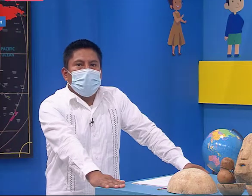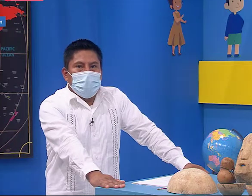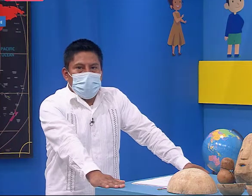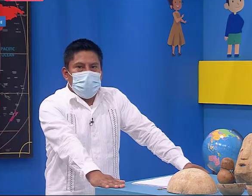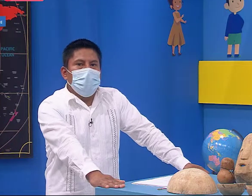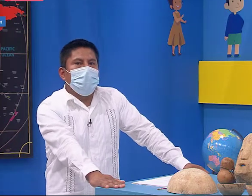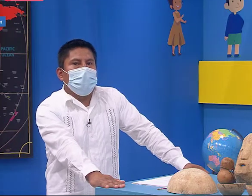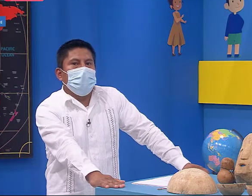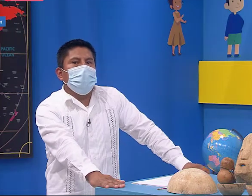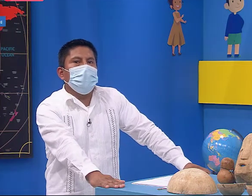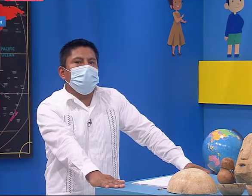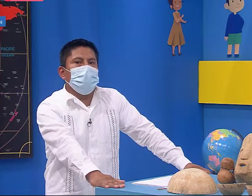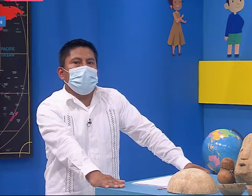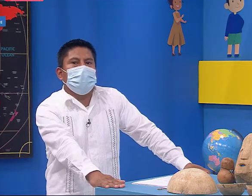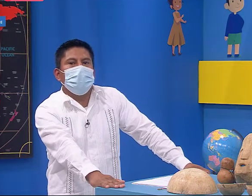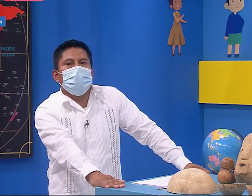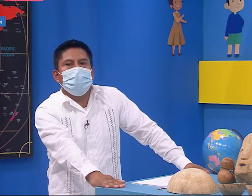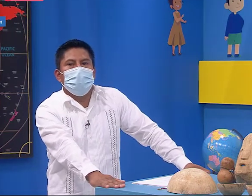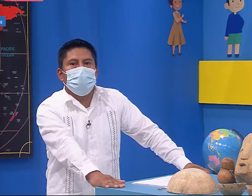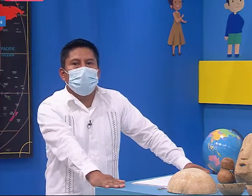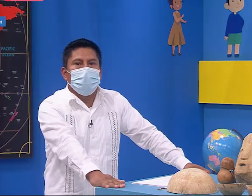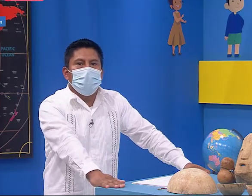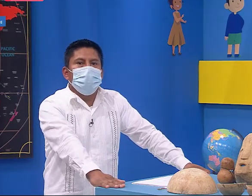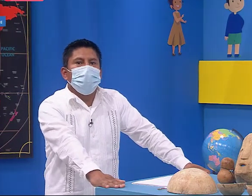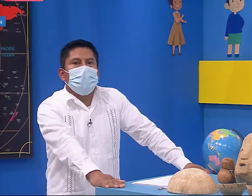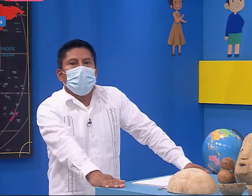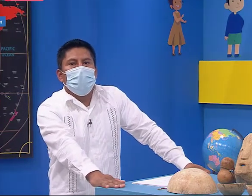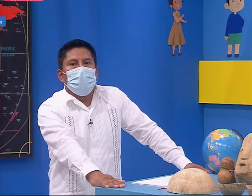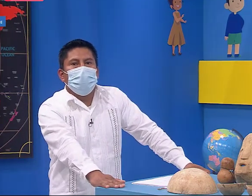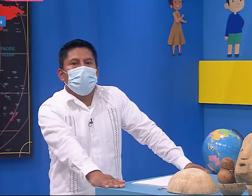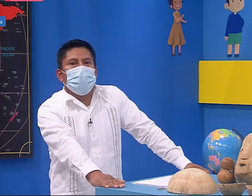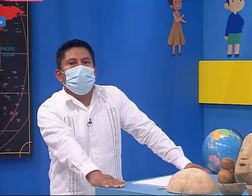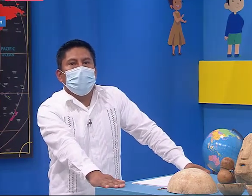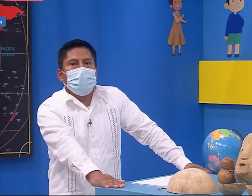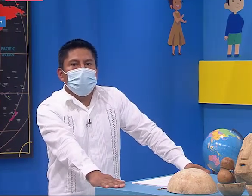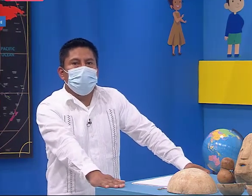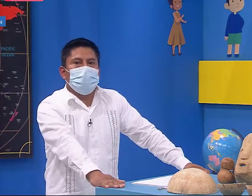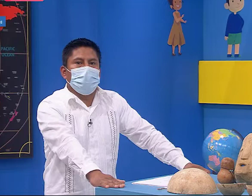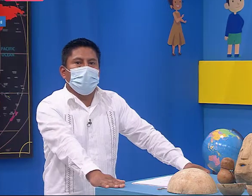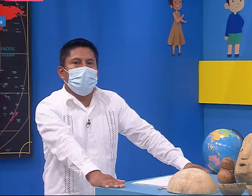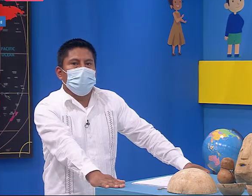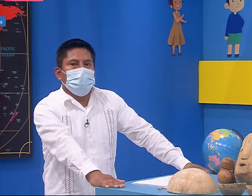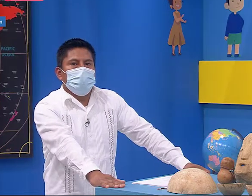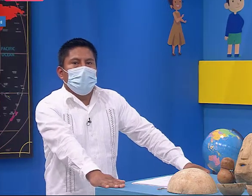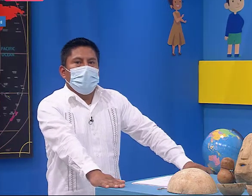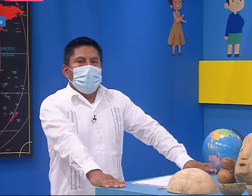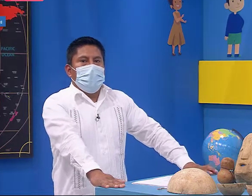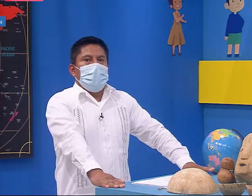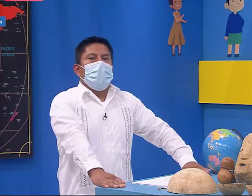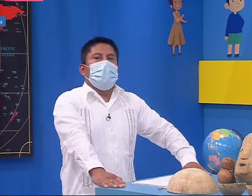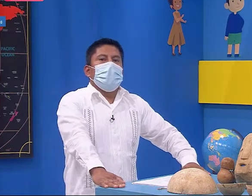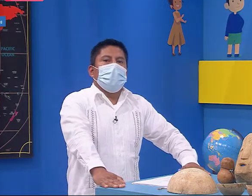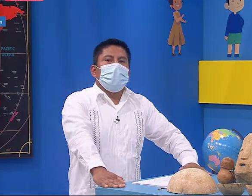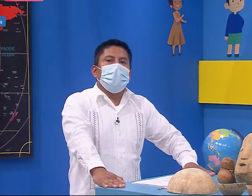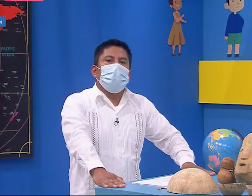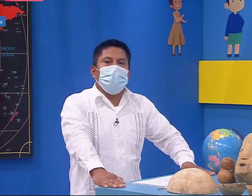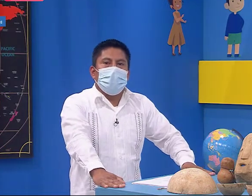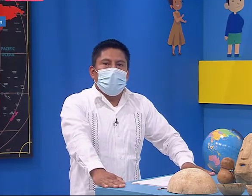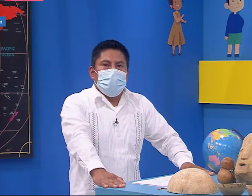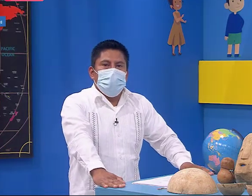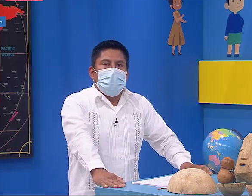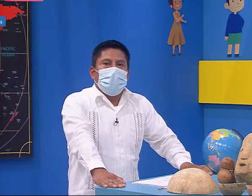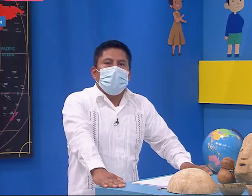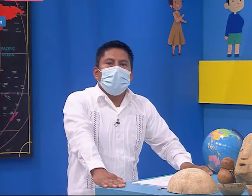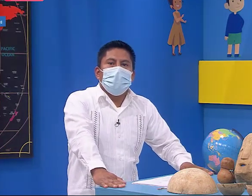shu, guke chito shumida chonina, kiniz hina. Totsi yonina, mexico,